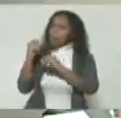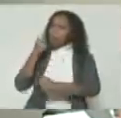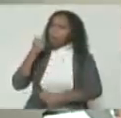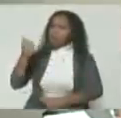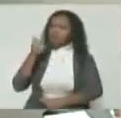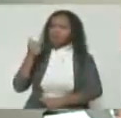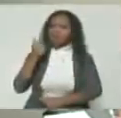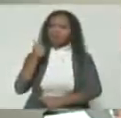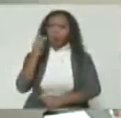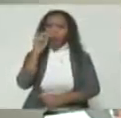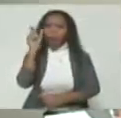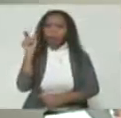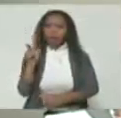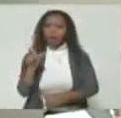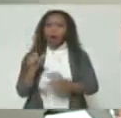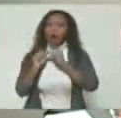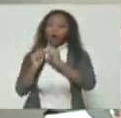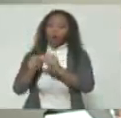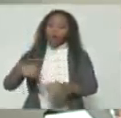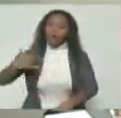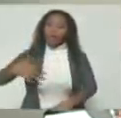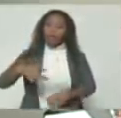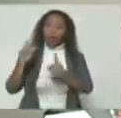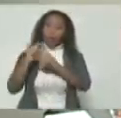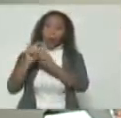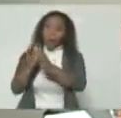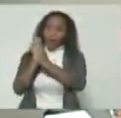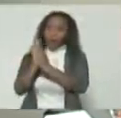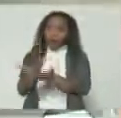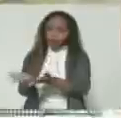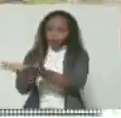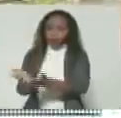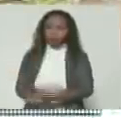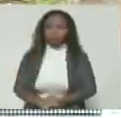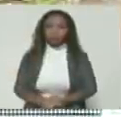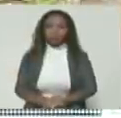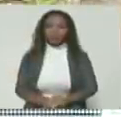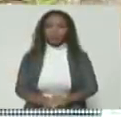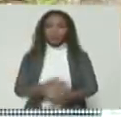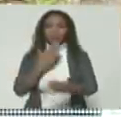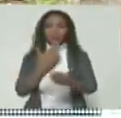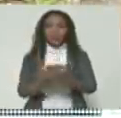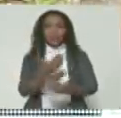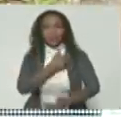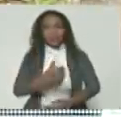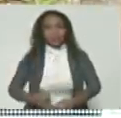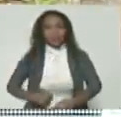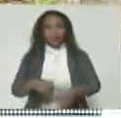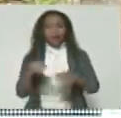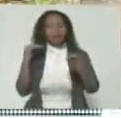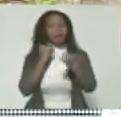Castro Sotelo. Sigue con el derecho de palabra, por favor. Gracias, presidente. Bueno,